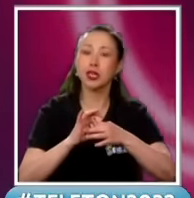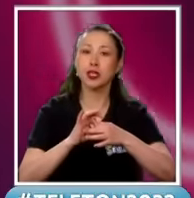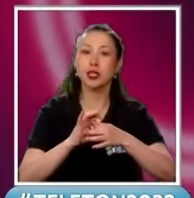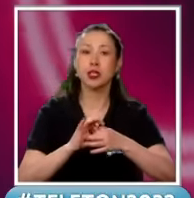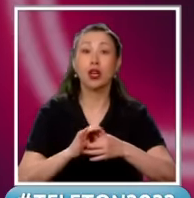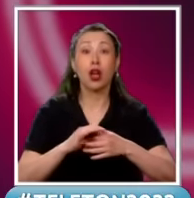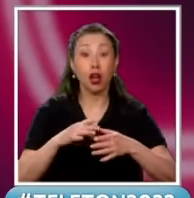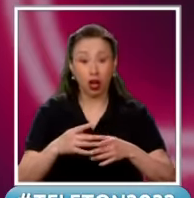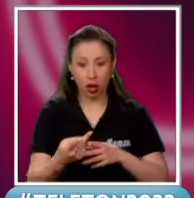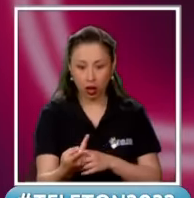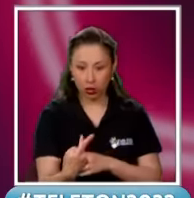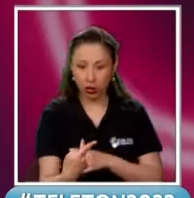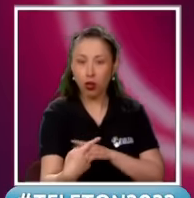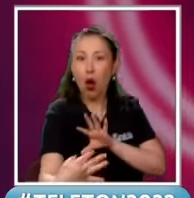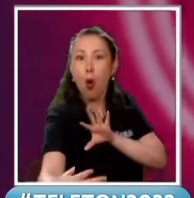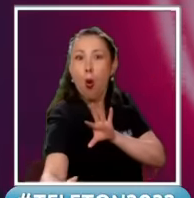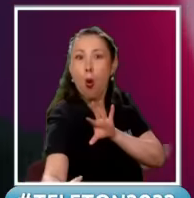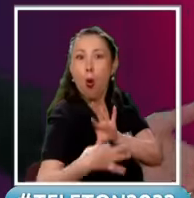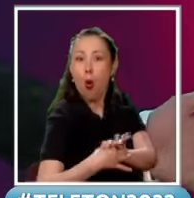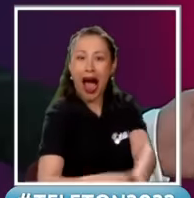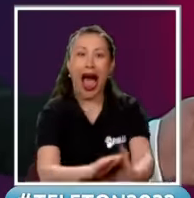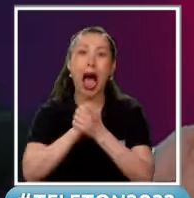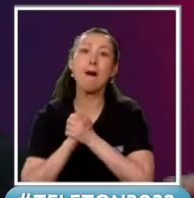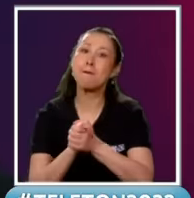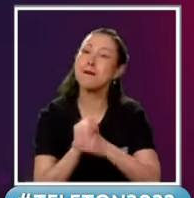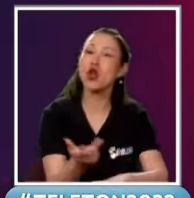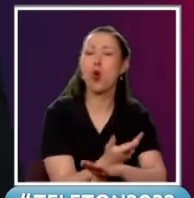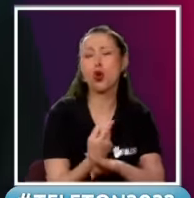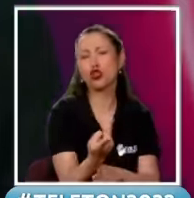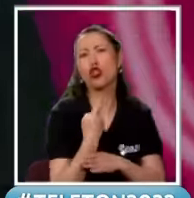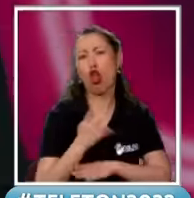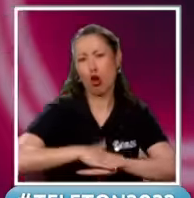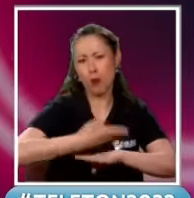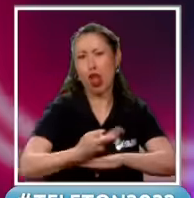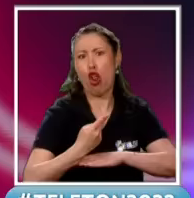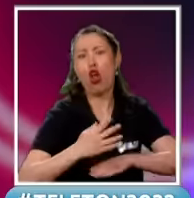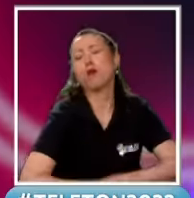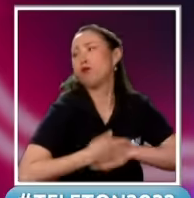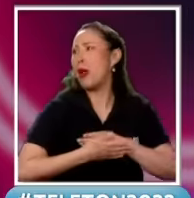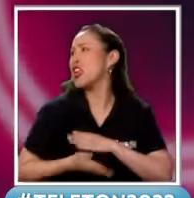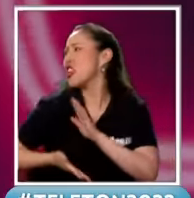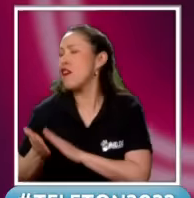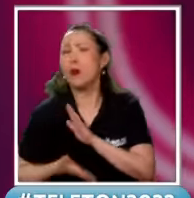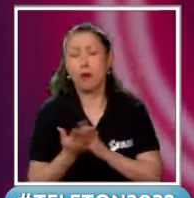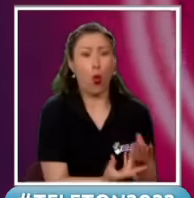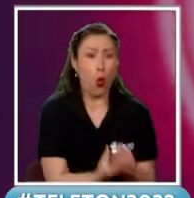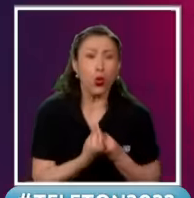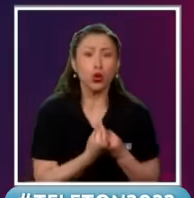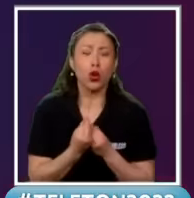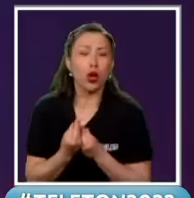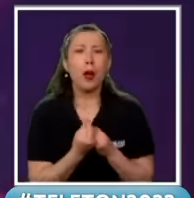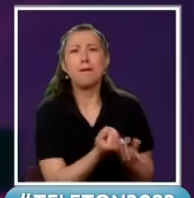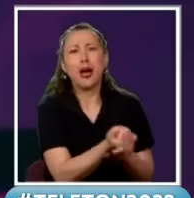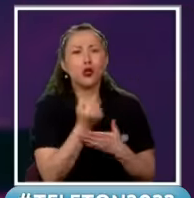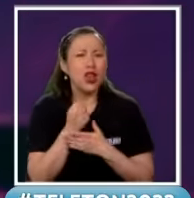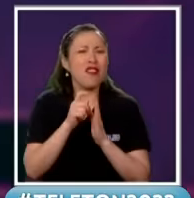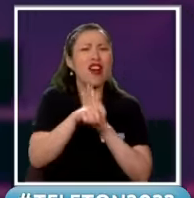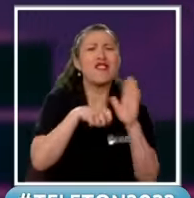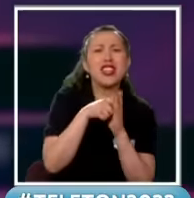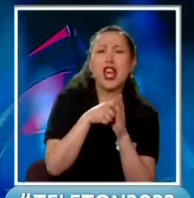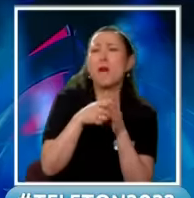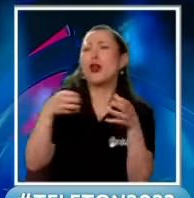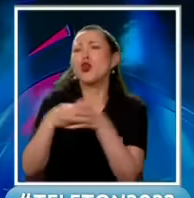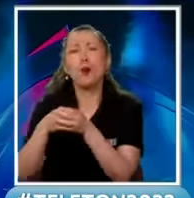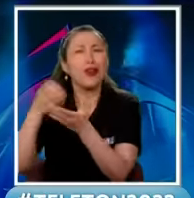Bueno, nos hicimos amigos. Paseábamos todo el día juntos. Me ayudaba a grabar los saludos de